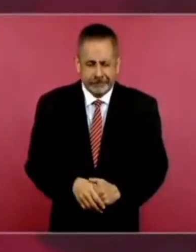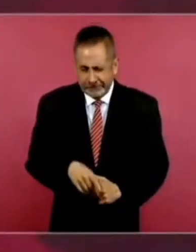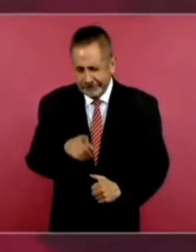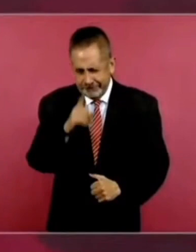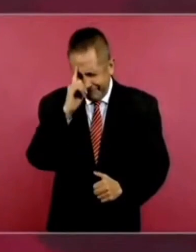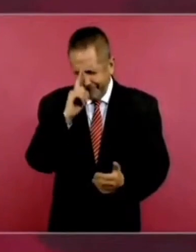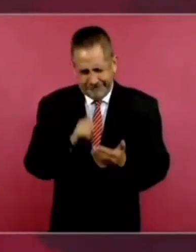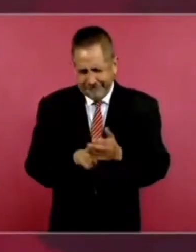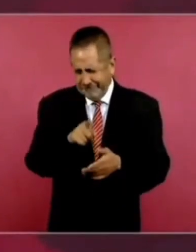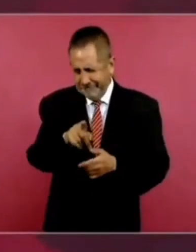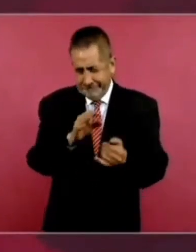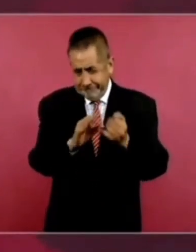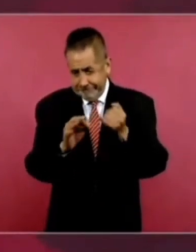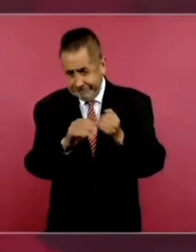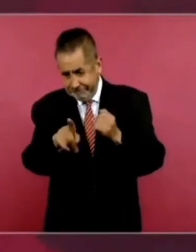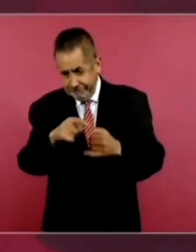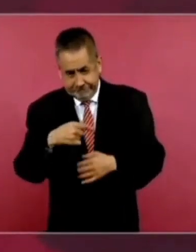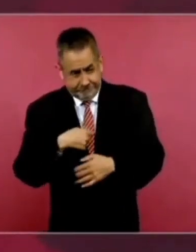verdad.